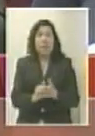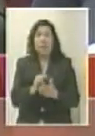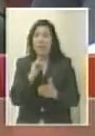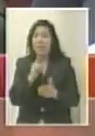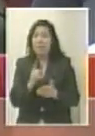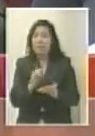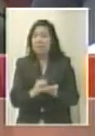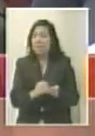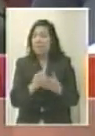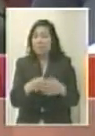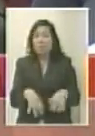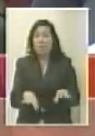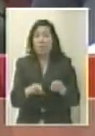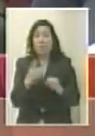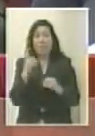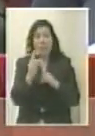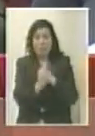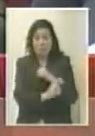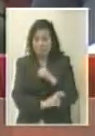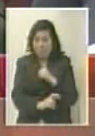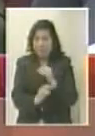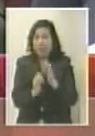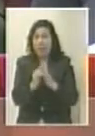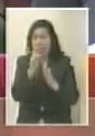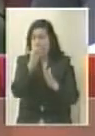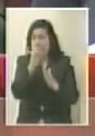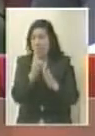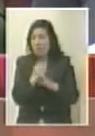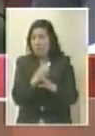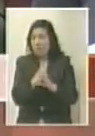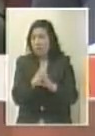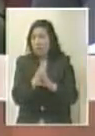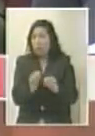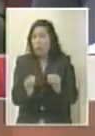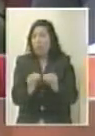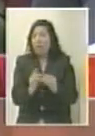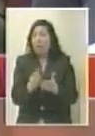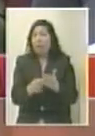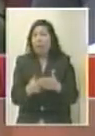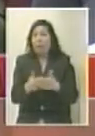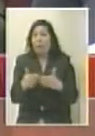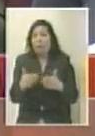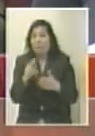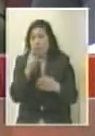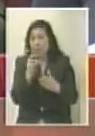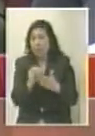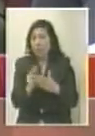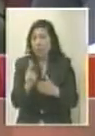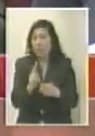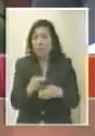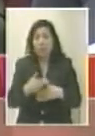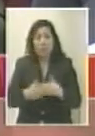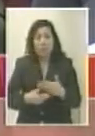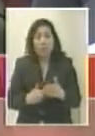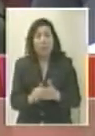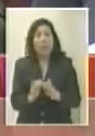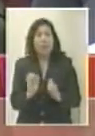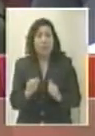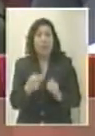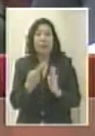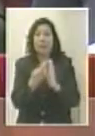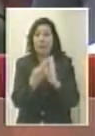un elemento importantísimo para el país. El Perú forma parte de una decisión andina de acceso a los recursos genéticos y hay